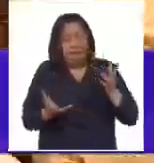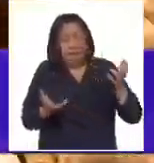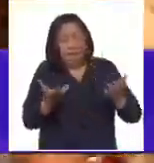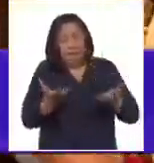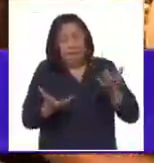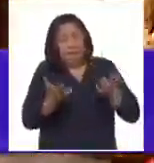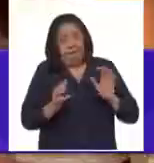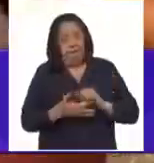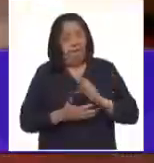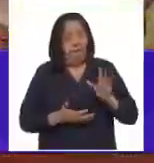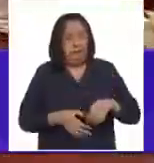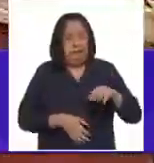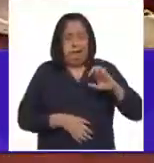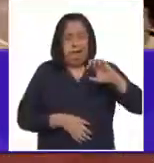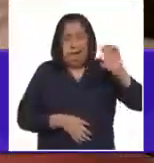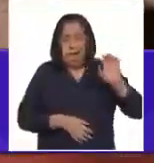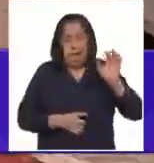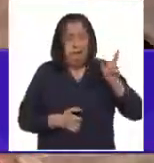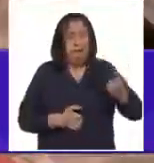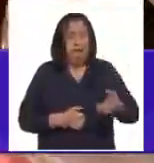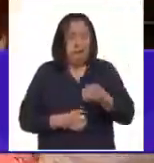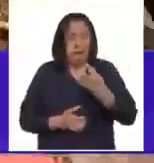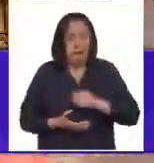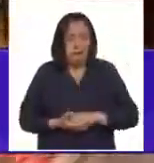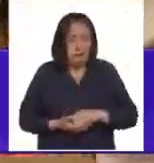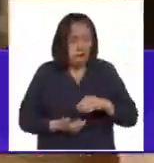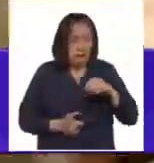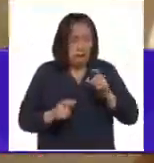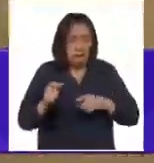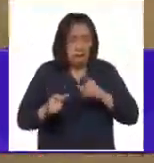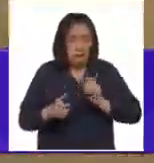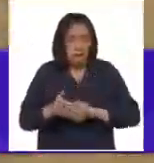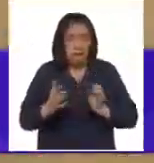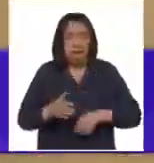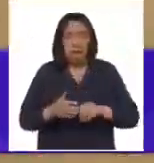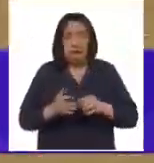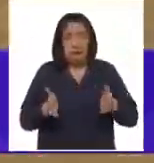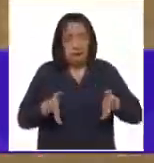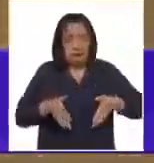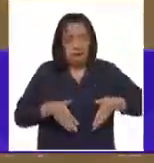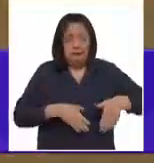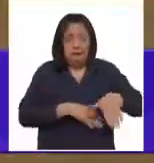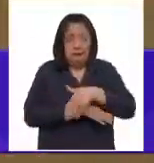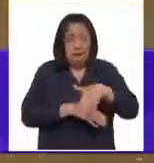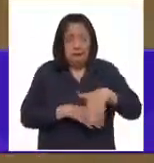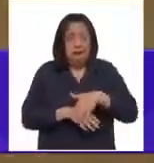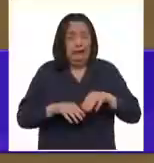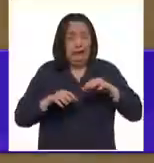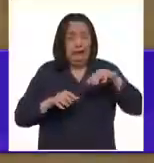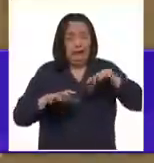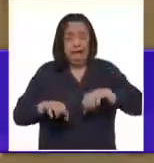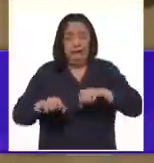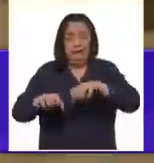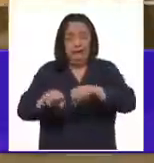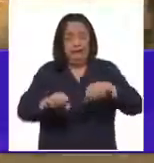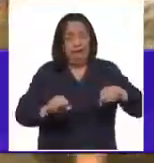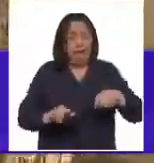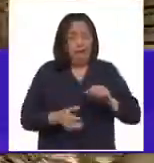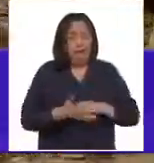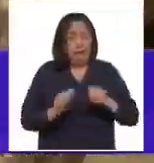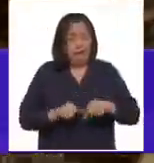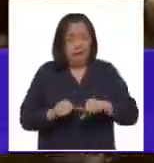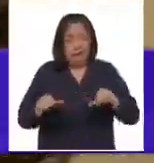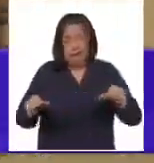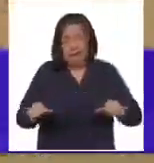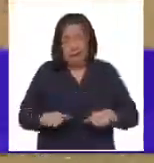probable. Si hay una emergencia, como tú nos decías, hay personas que están en la mitad de la pista, que se encuentran ocupando áreas